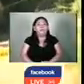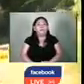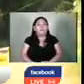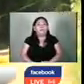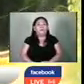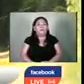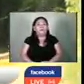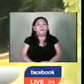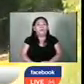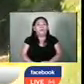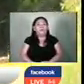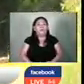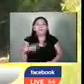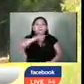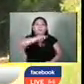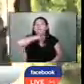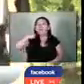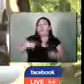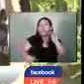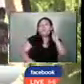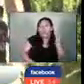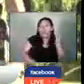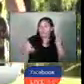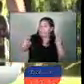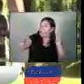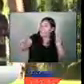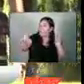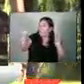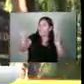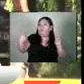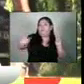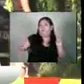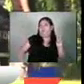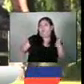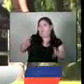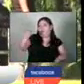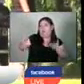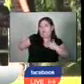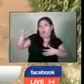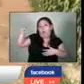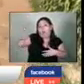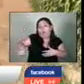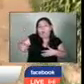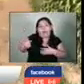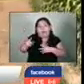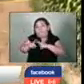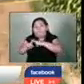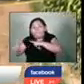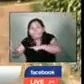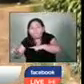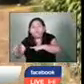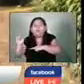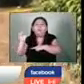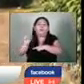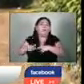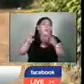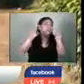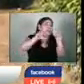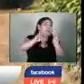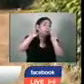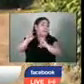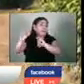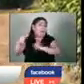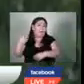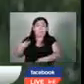Un doble homicidio y el hallazgo de un cadáver en una posible escena de liberación. Fueron algunos hechos violentos